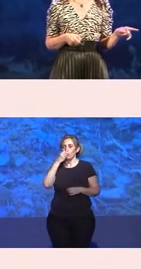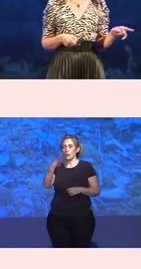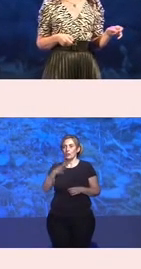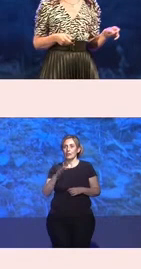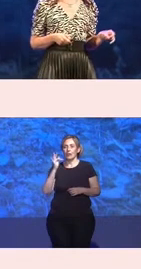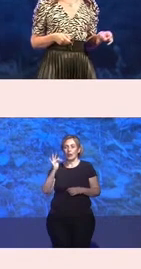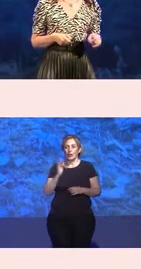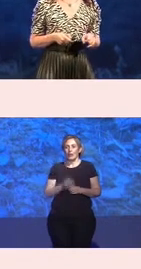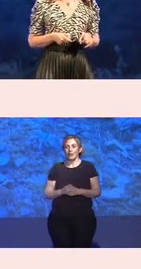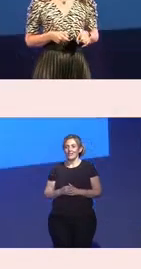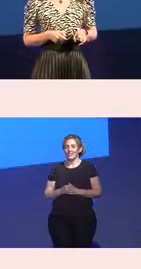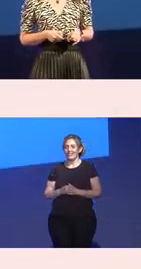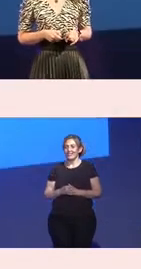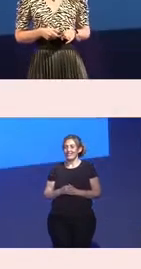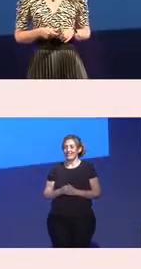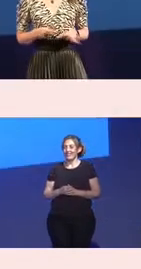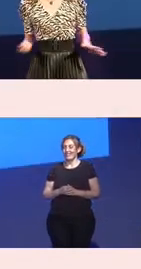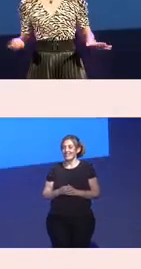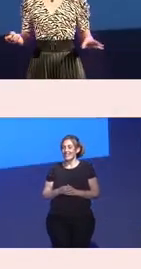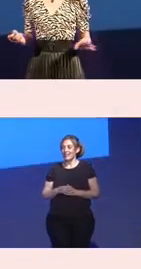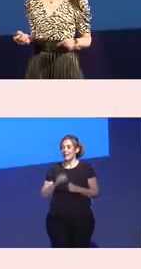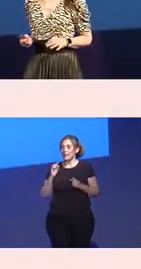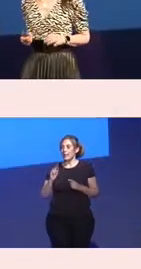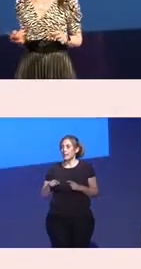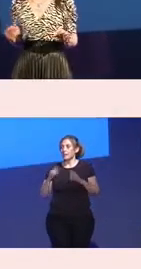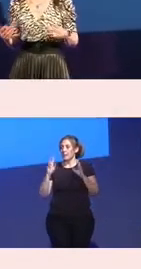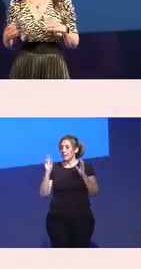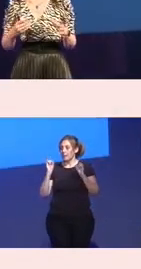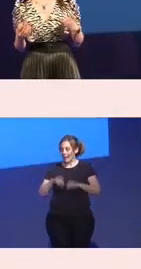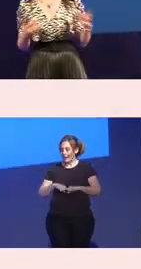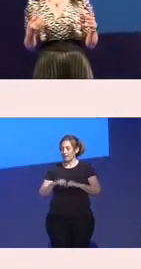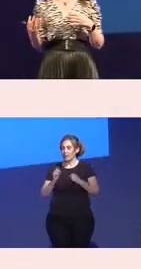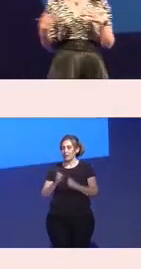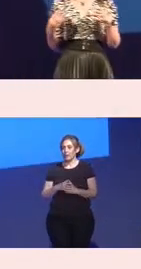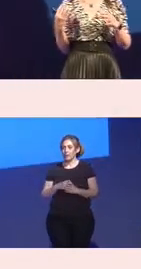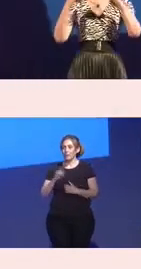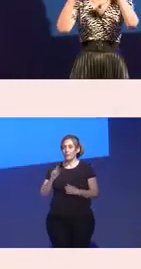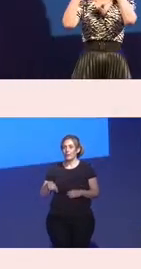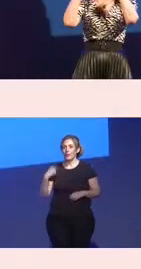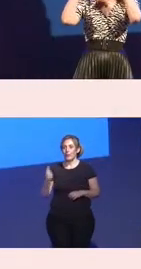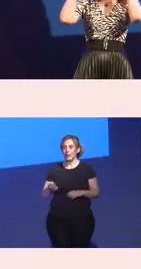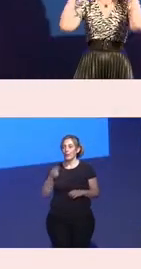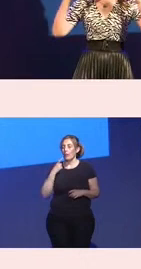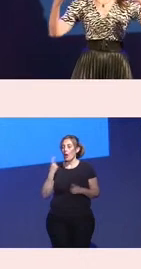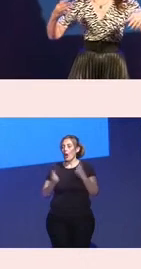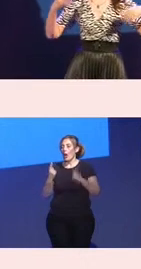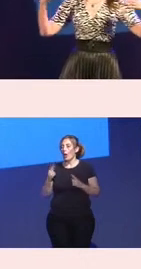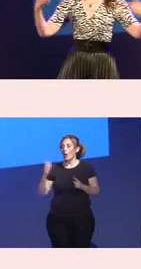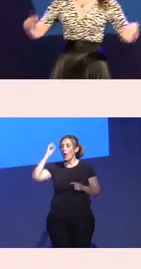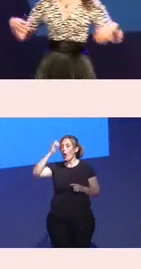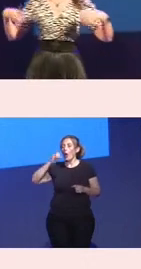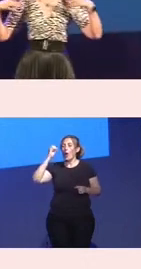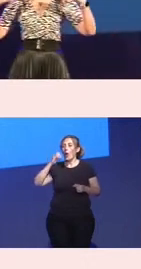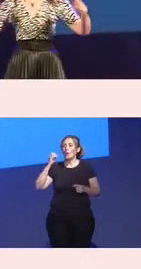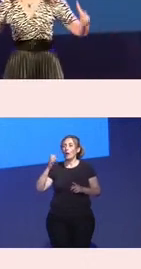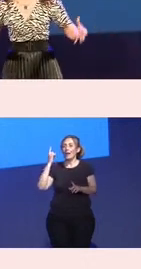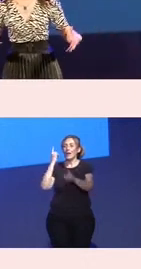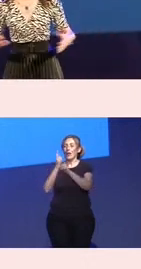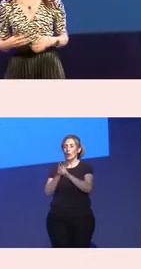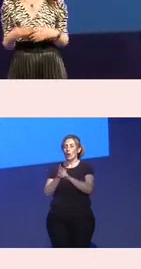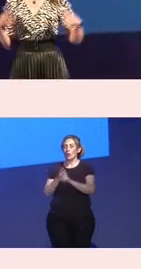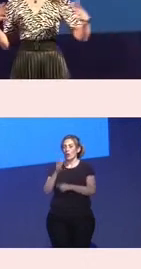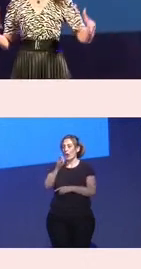queríais creer vale también hay voces en contra no me refiero a voces ciudadanas que